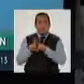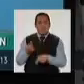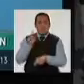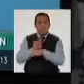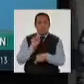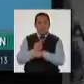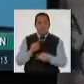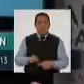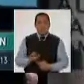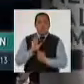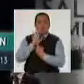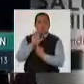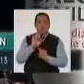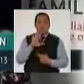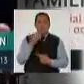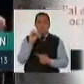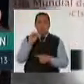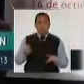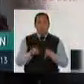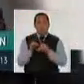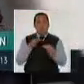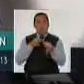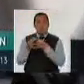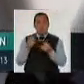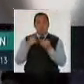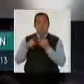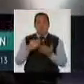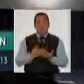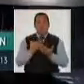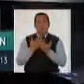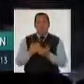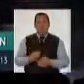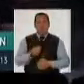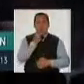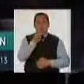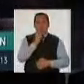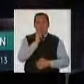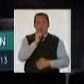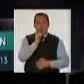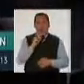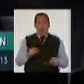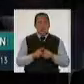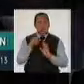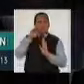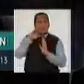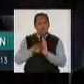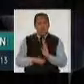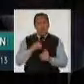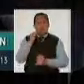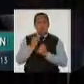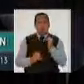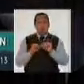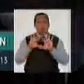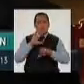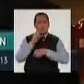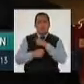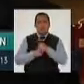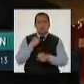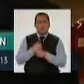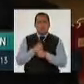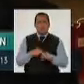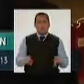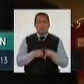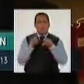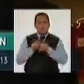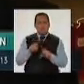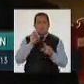educación. El representante de la FAO señaló que los índices de desnutrición en el mundo se han reducido en los últimos 10 años.